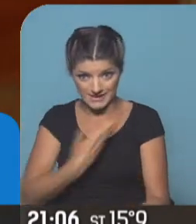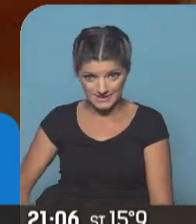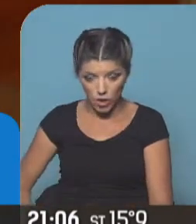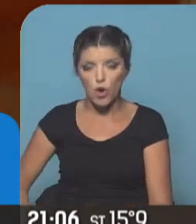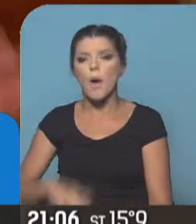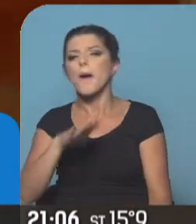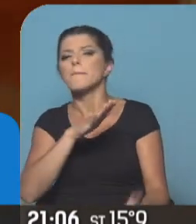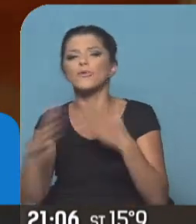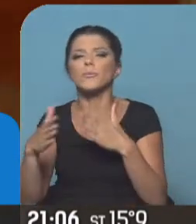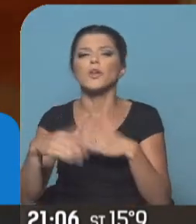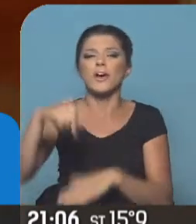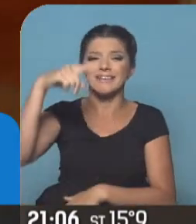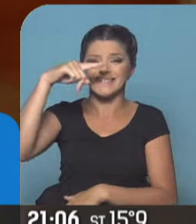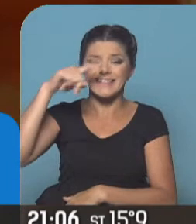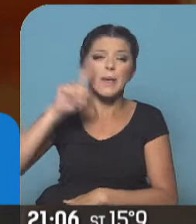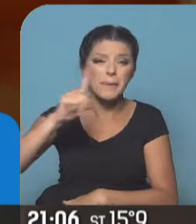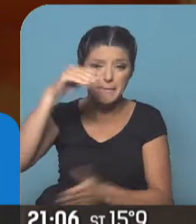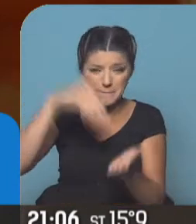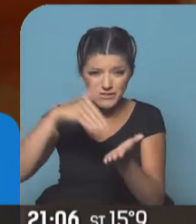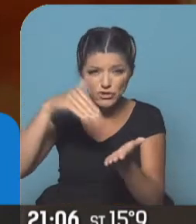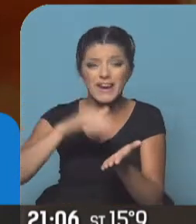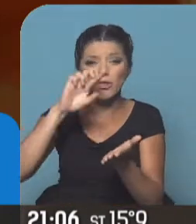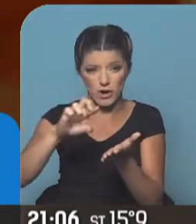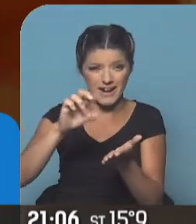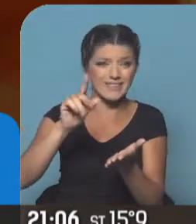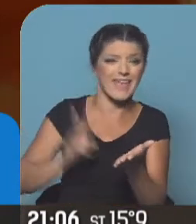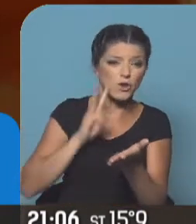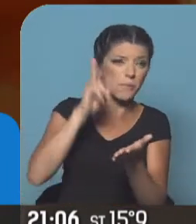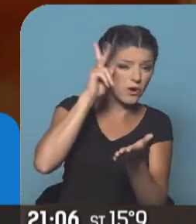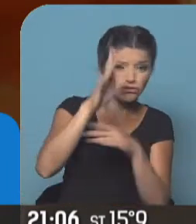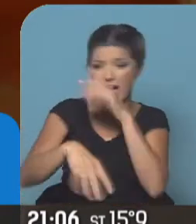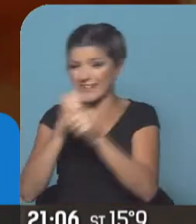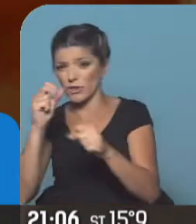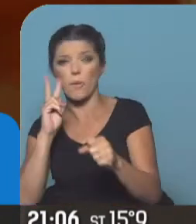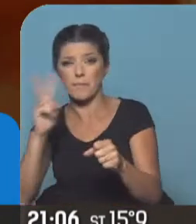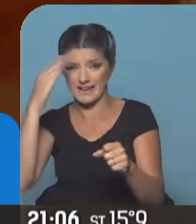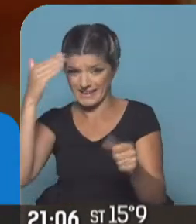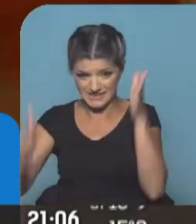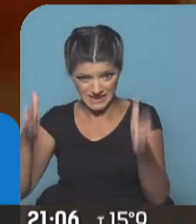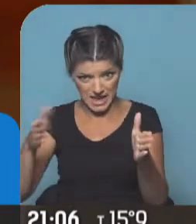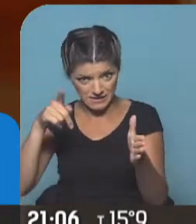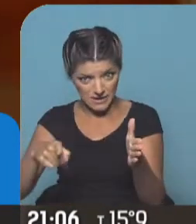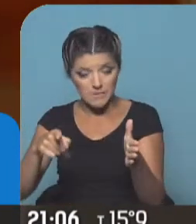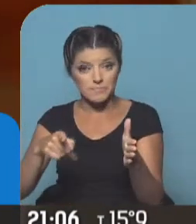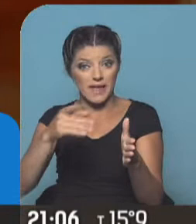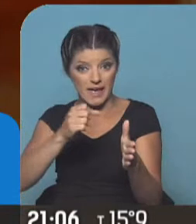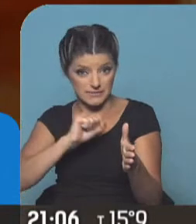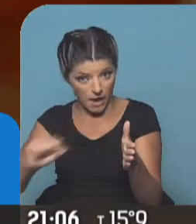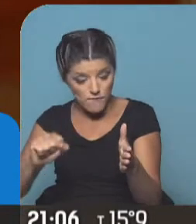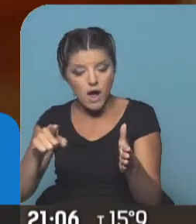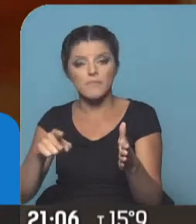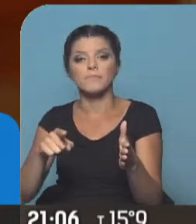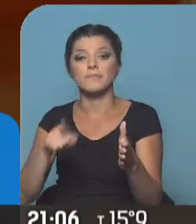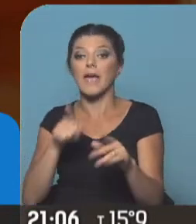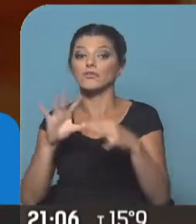7.000 millones de dólares desde el año 2008 al 2015, esta es la causa que tiene Barata como ex funcionario, el